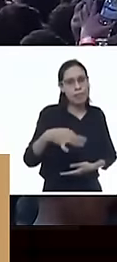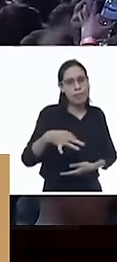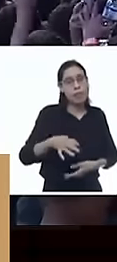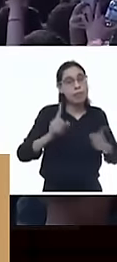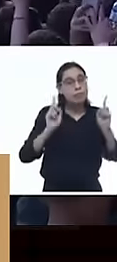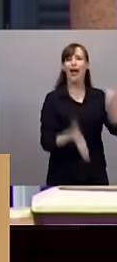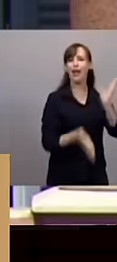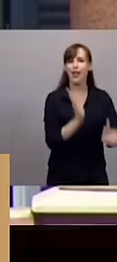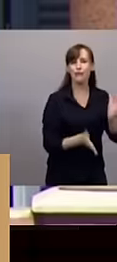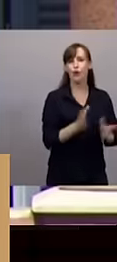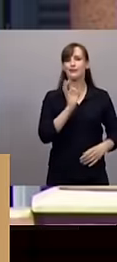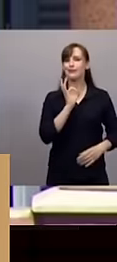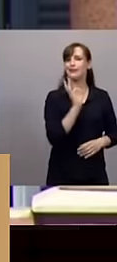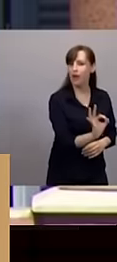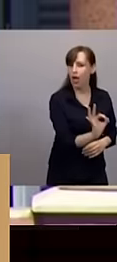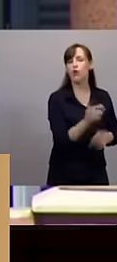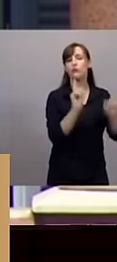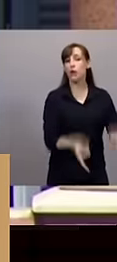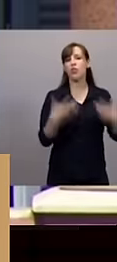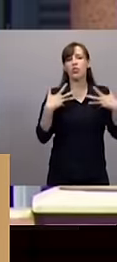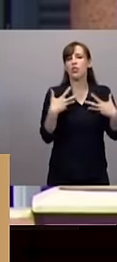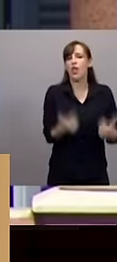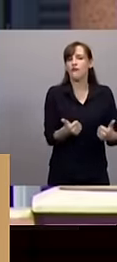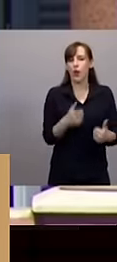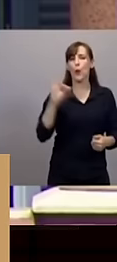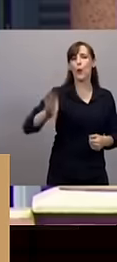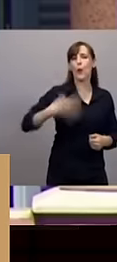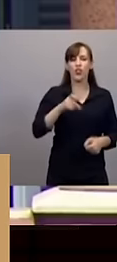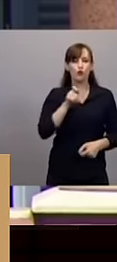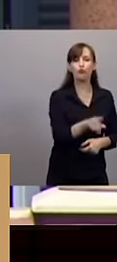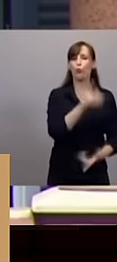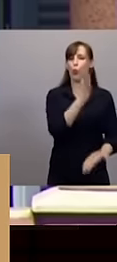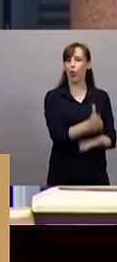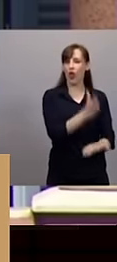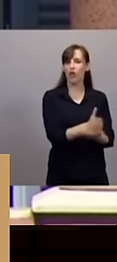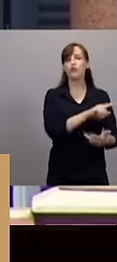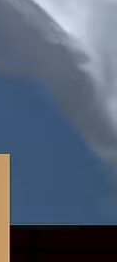bueno, pues en crear un estado de compra de votos financiado básicamente